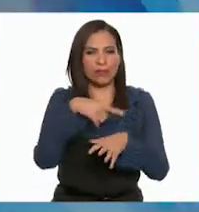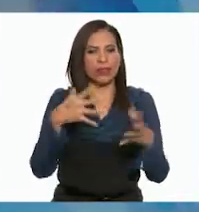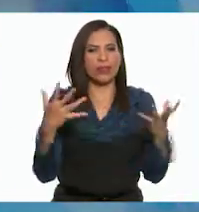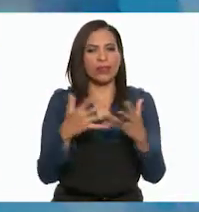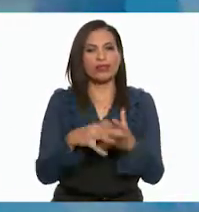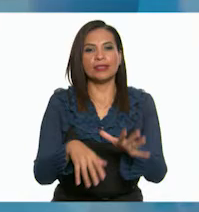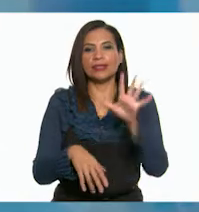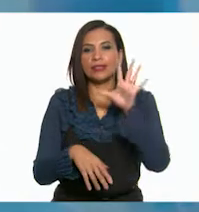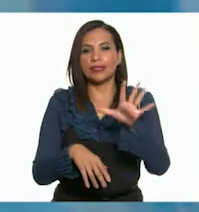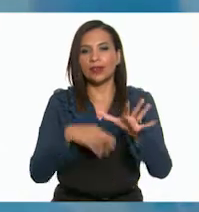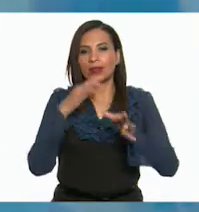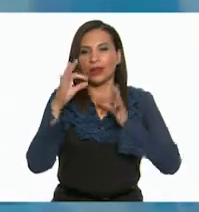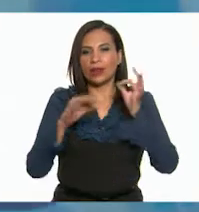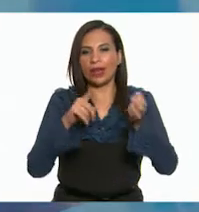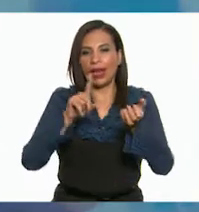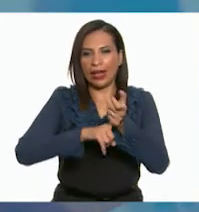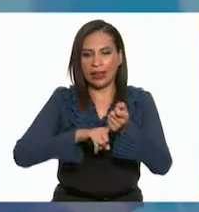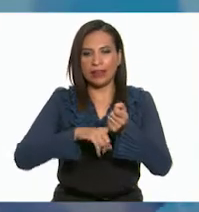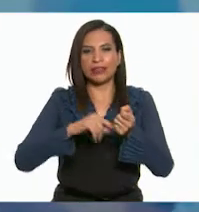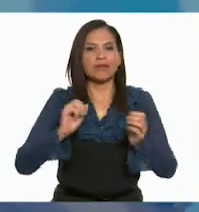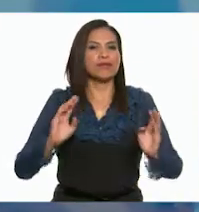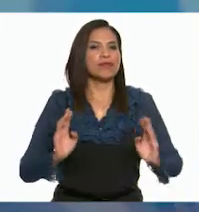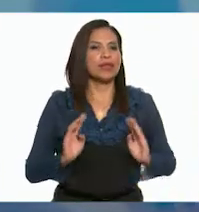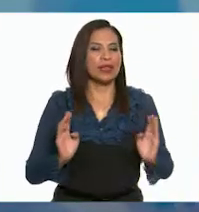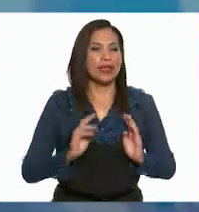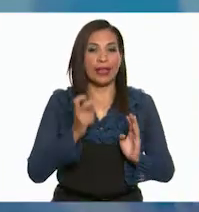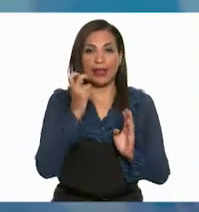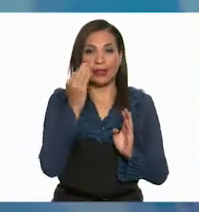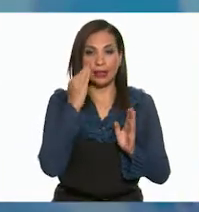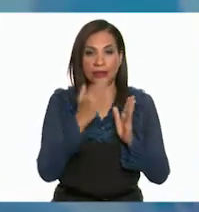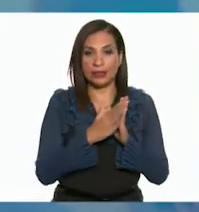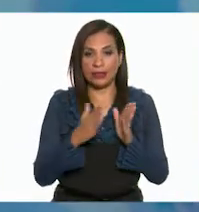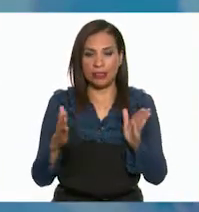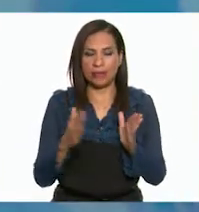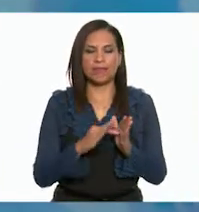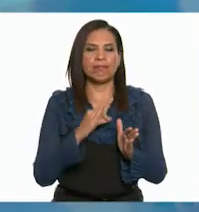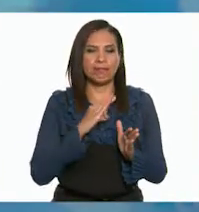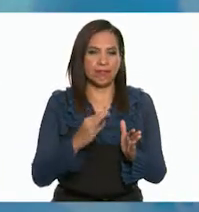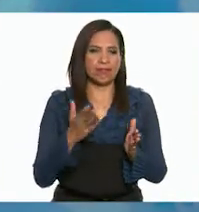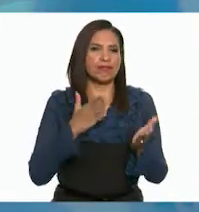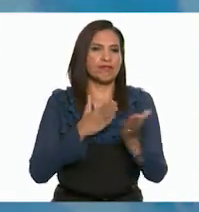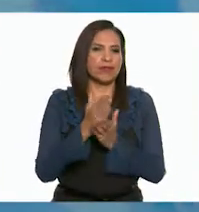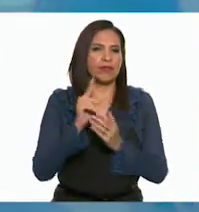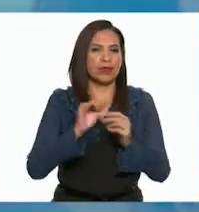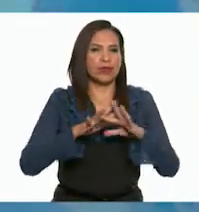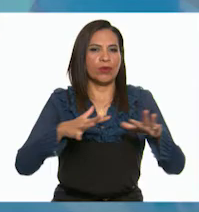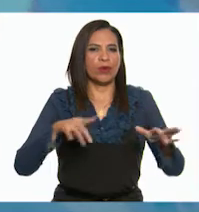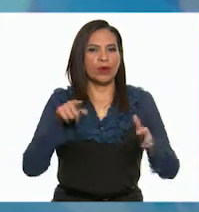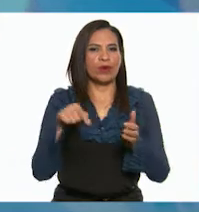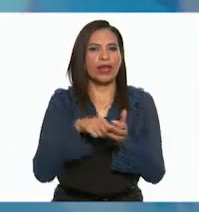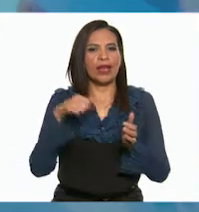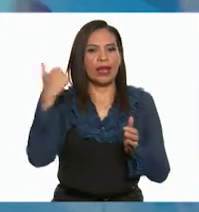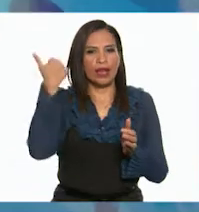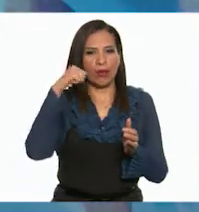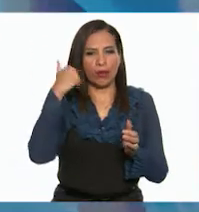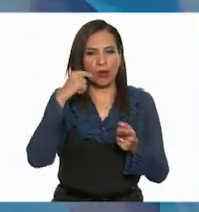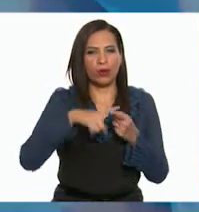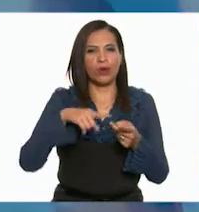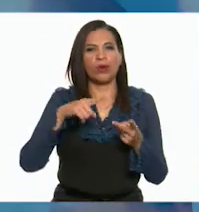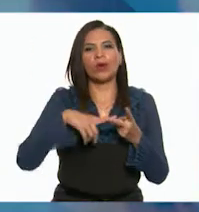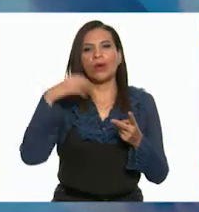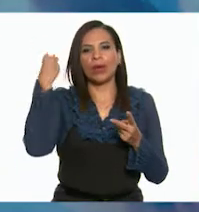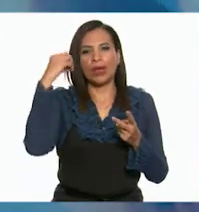emprendimos 5 campañas militares. Durante este tiempo, logramos tomar el puerto de Acapulco,